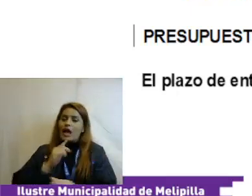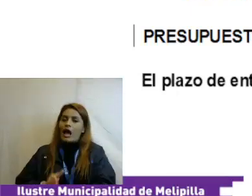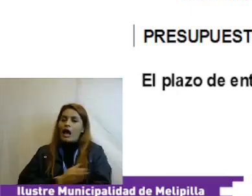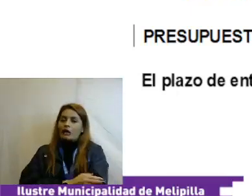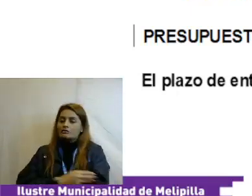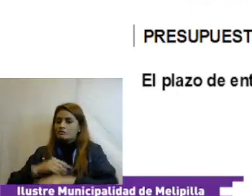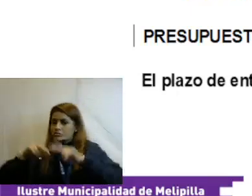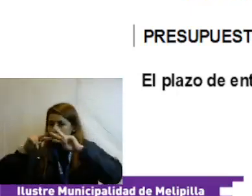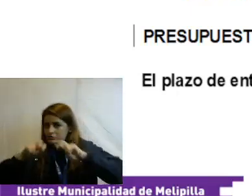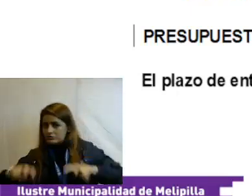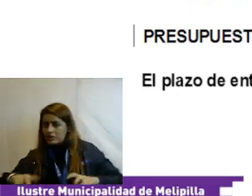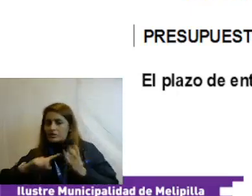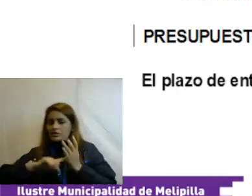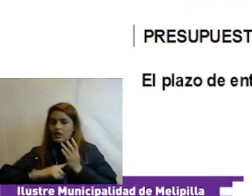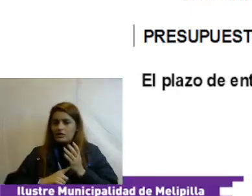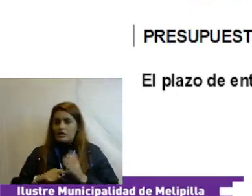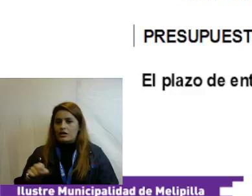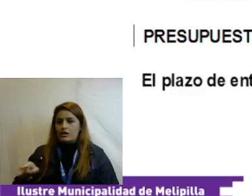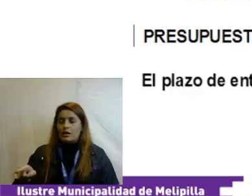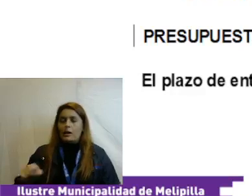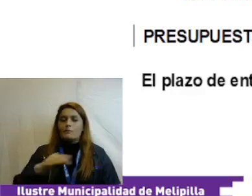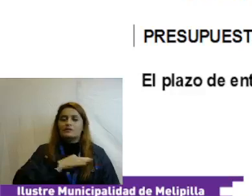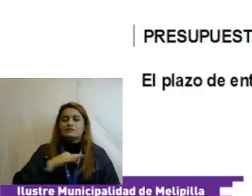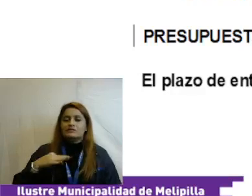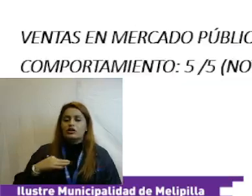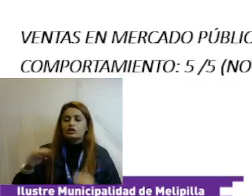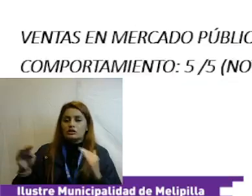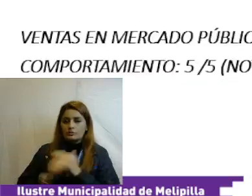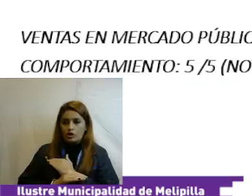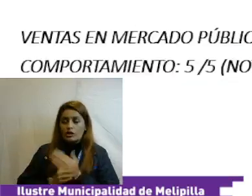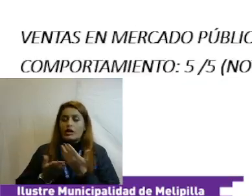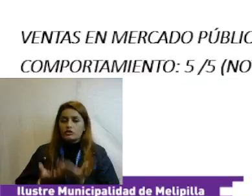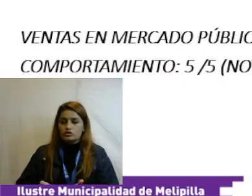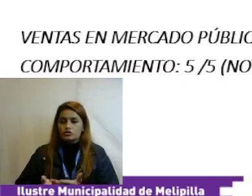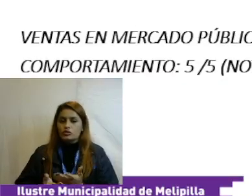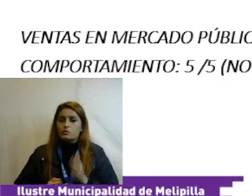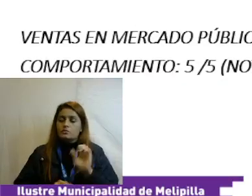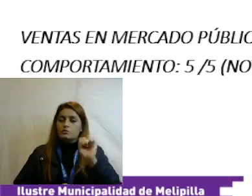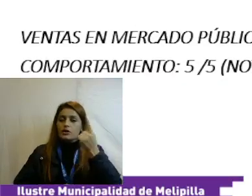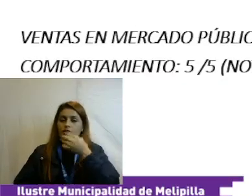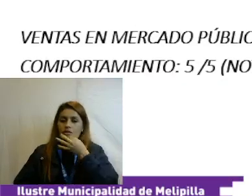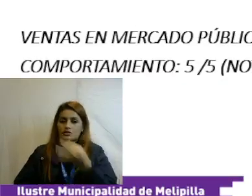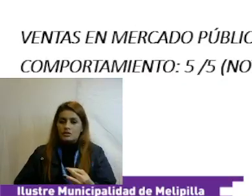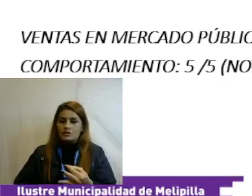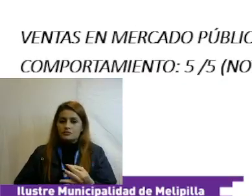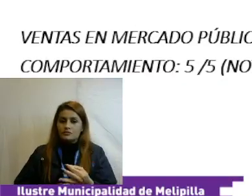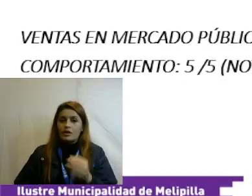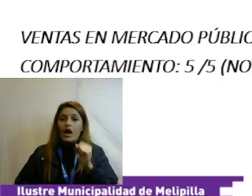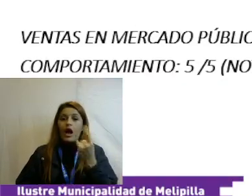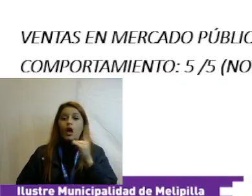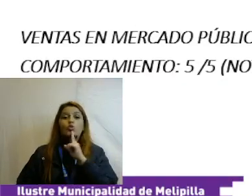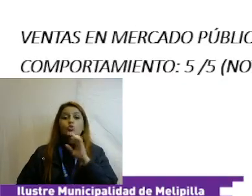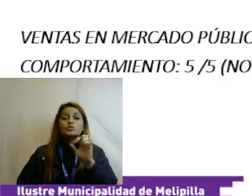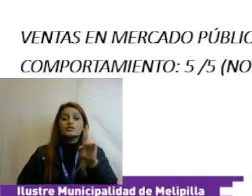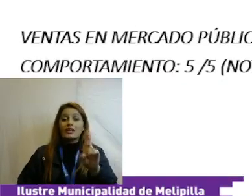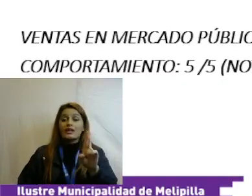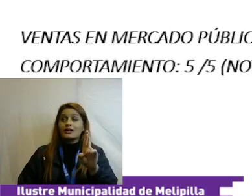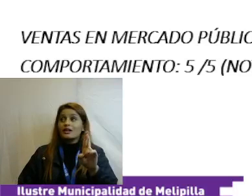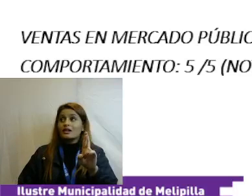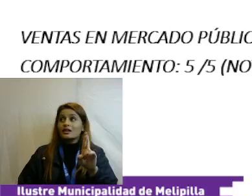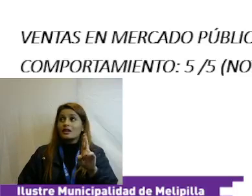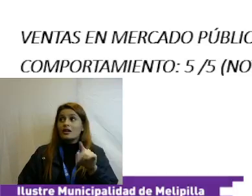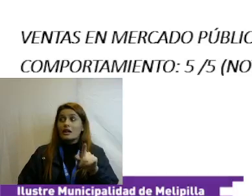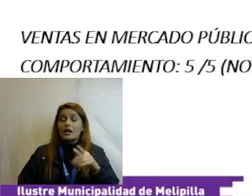también técnica, una segunda validación técnica del Ministerio de Transporte. Eso como complemento. Auter, que es una empresa, quizás la empresa más importante